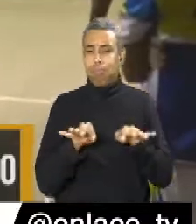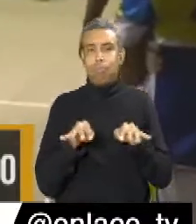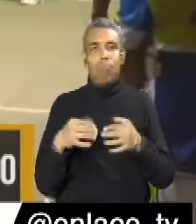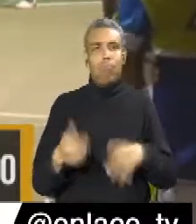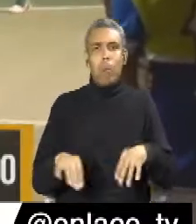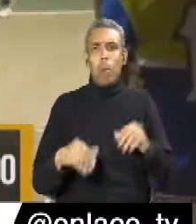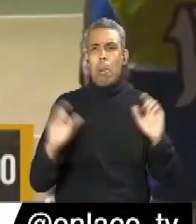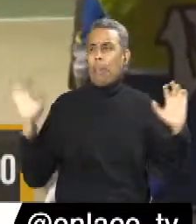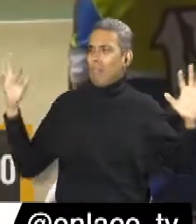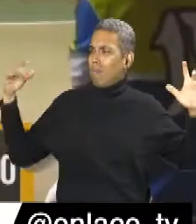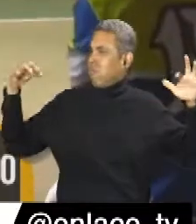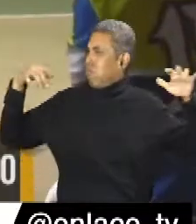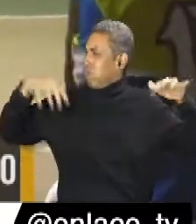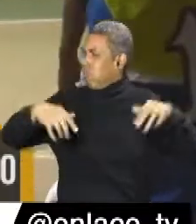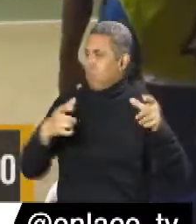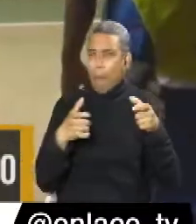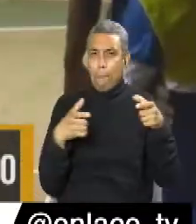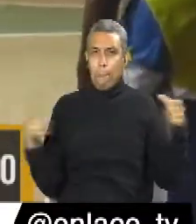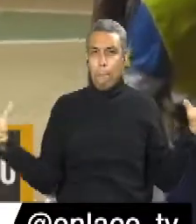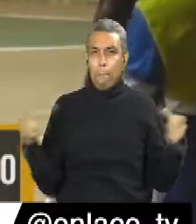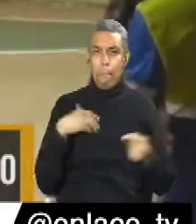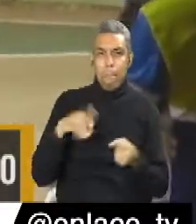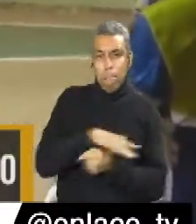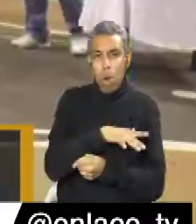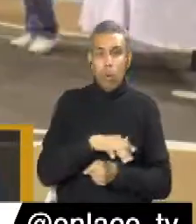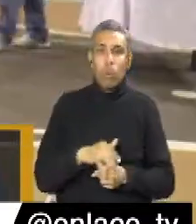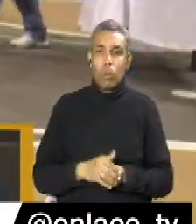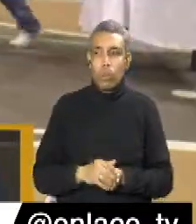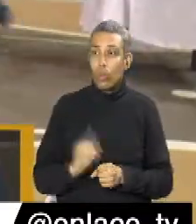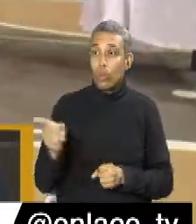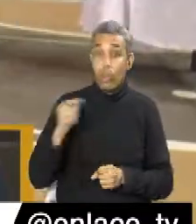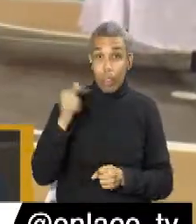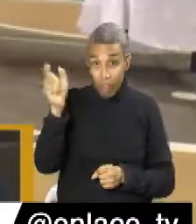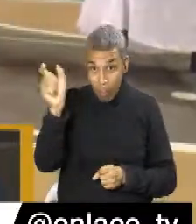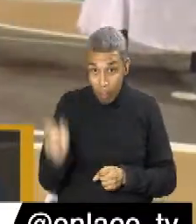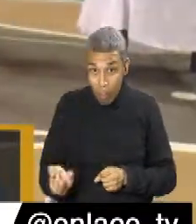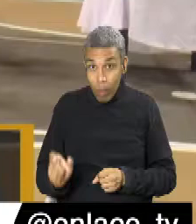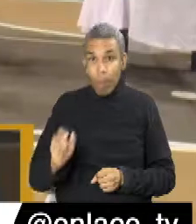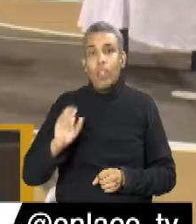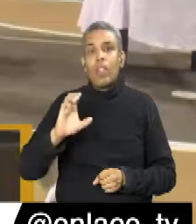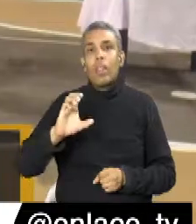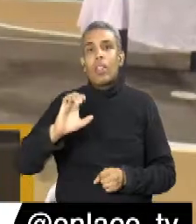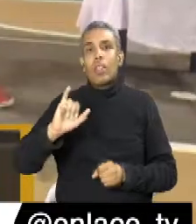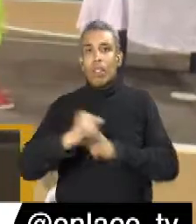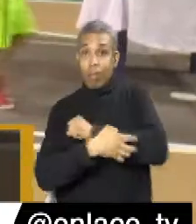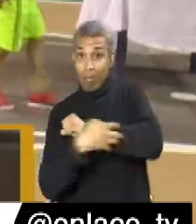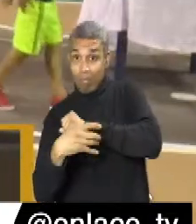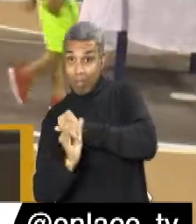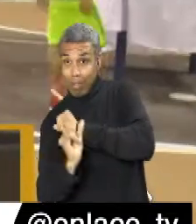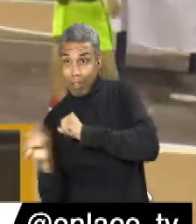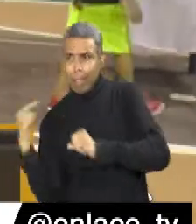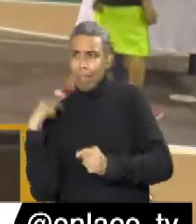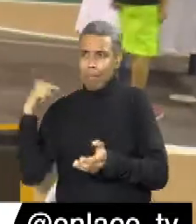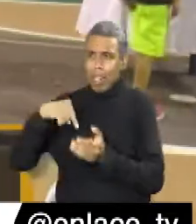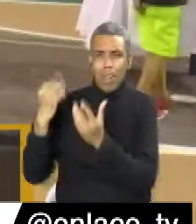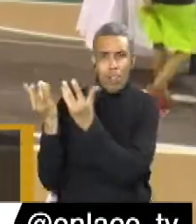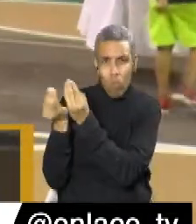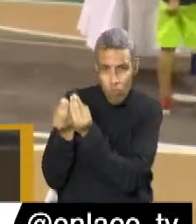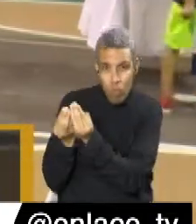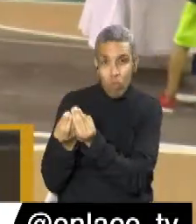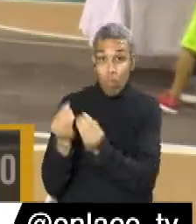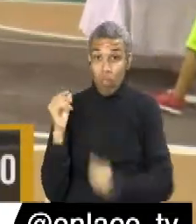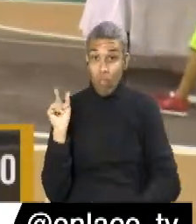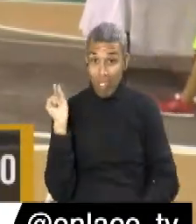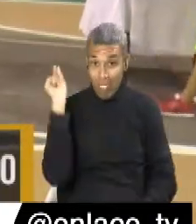llena. Agradecemos la presencia del profesor Cristian Juliao y su comitiva Inderva, que ha venido a acompañarnos en el día de hoy.